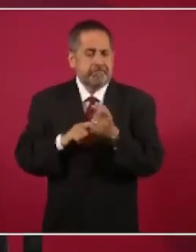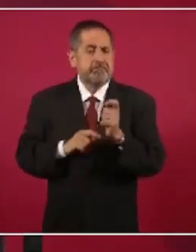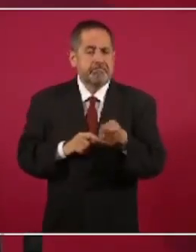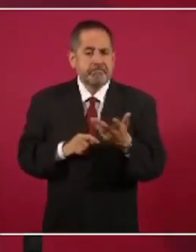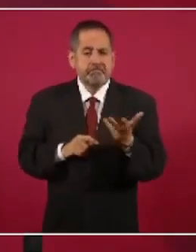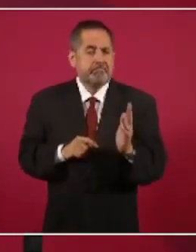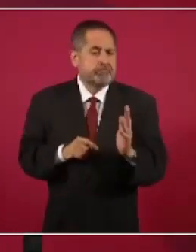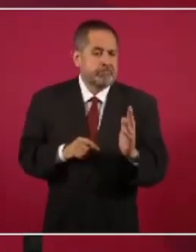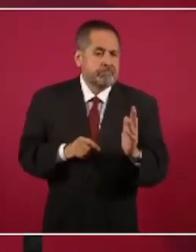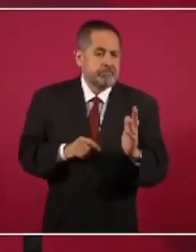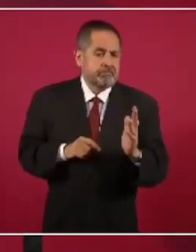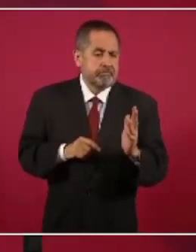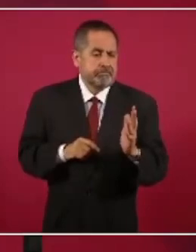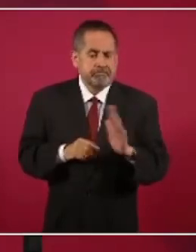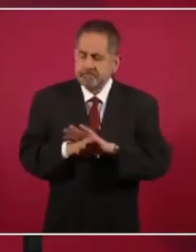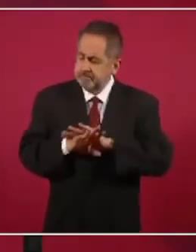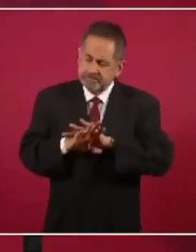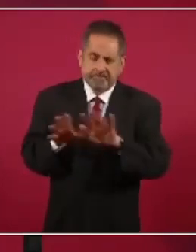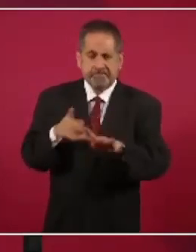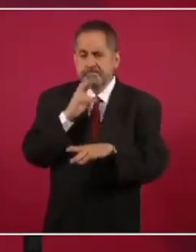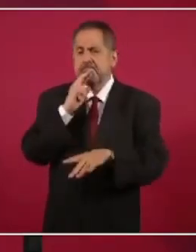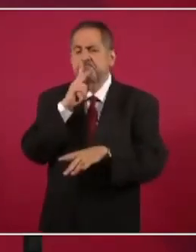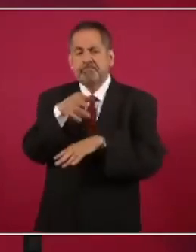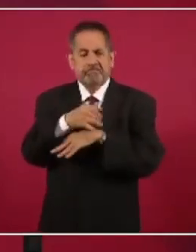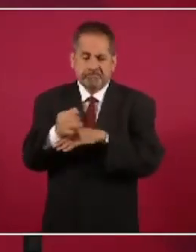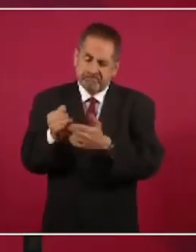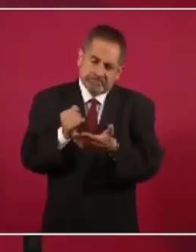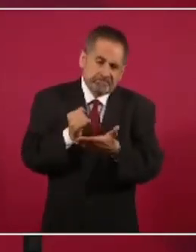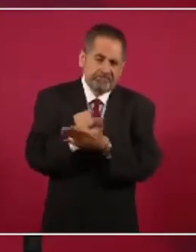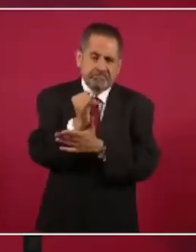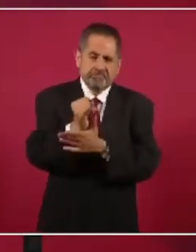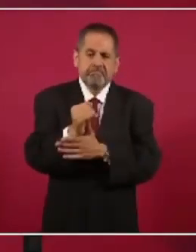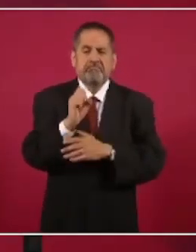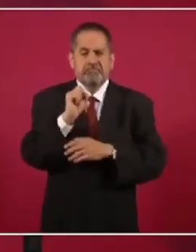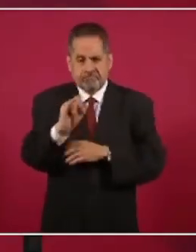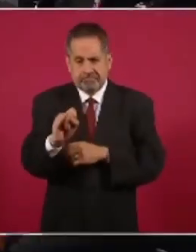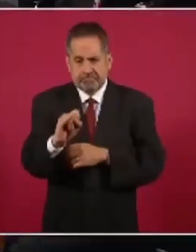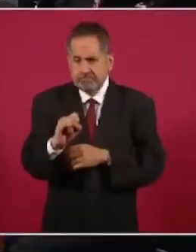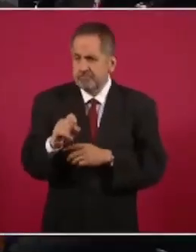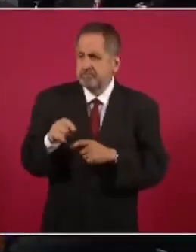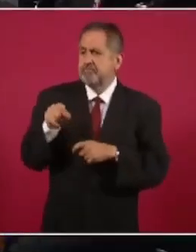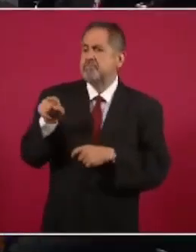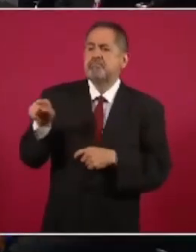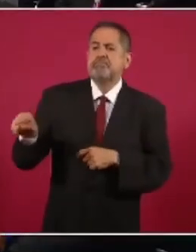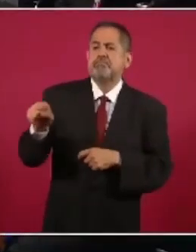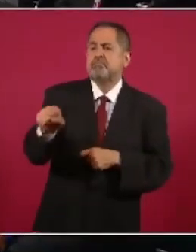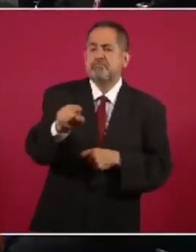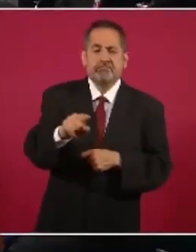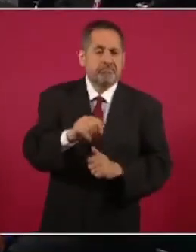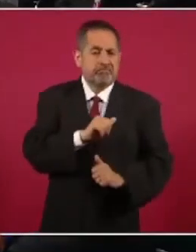y se decide que se va a permitir